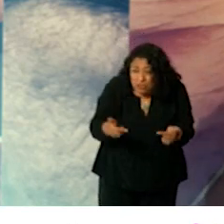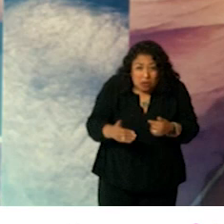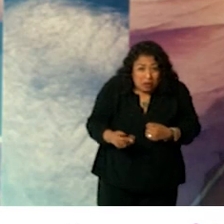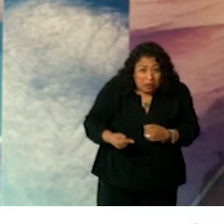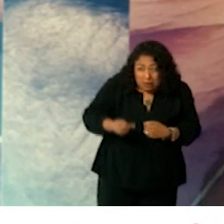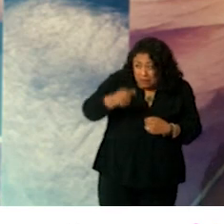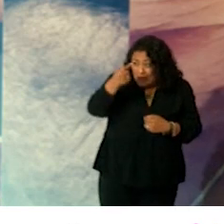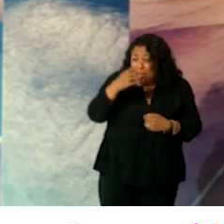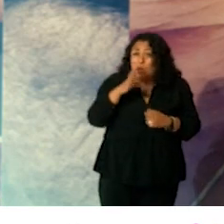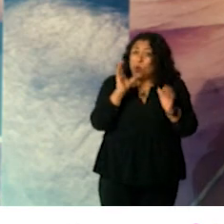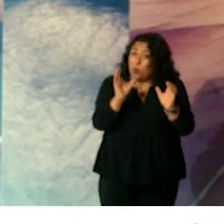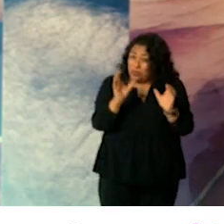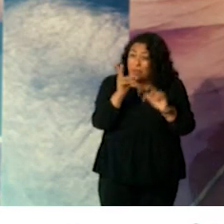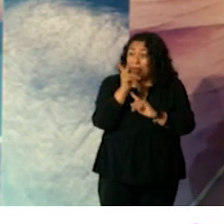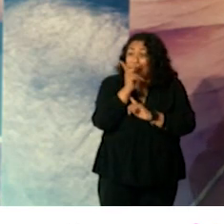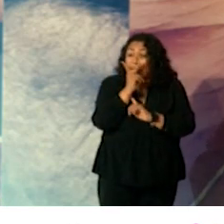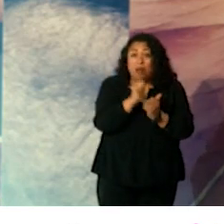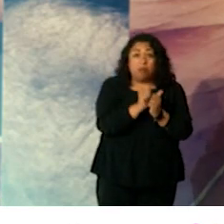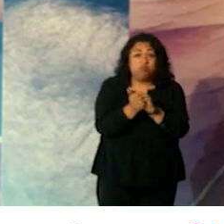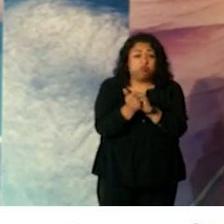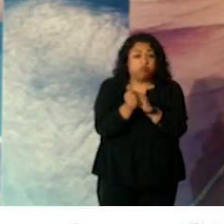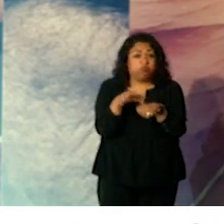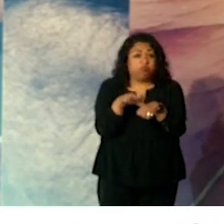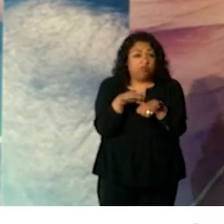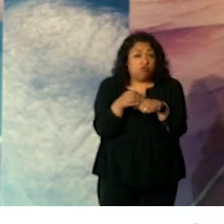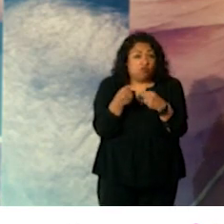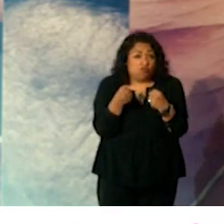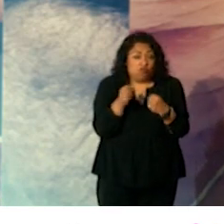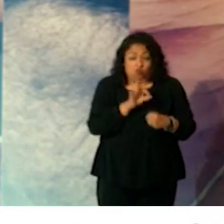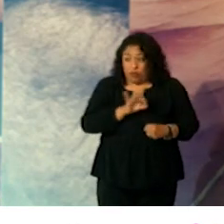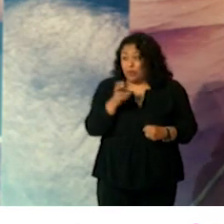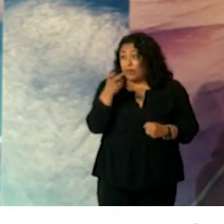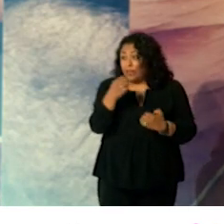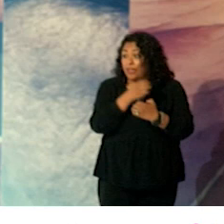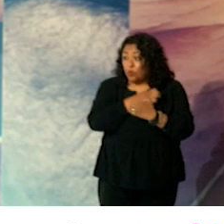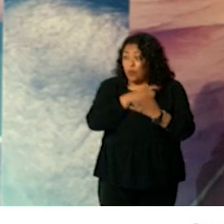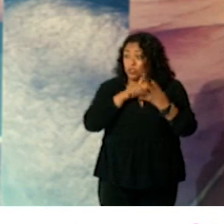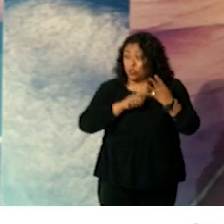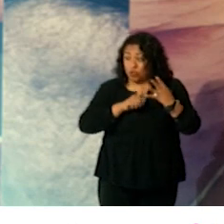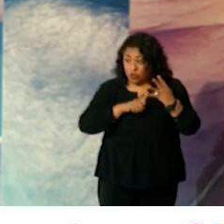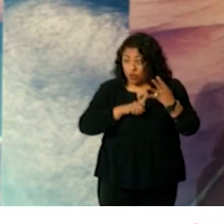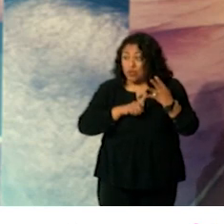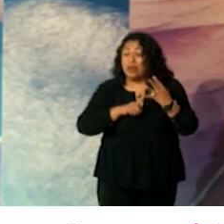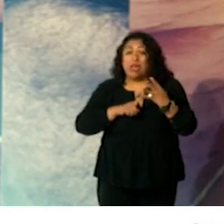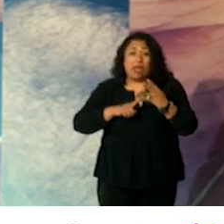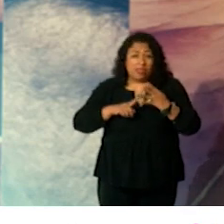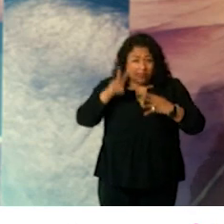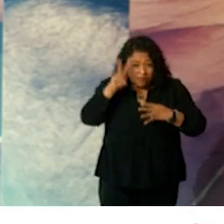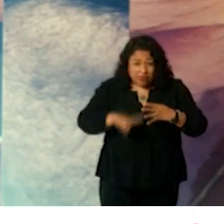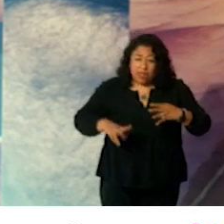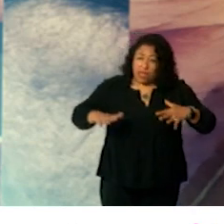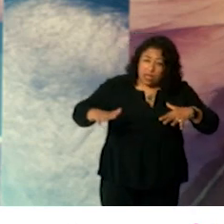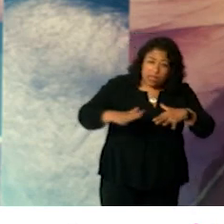creciendo. Hay que tener mucho cuidado porque las palabras construyen realidades. Y por eso una educación como que trascienda lo que